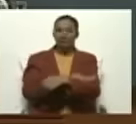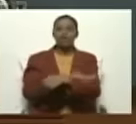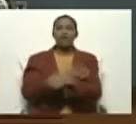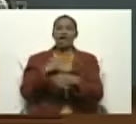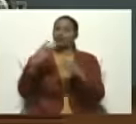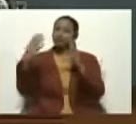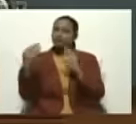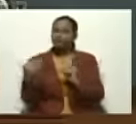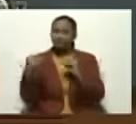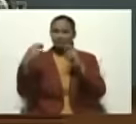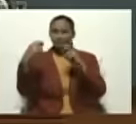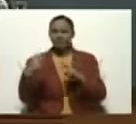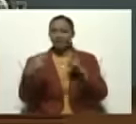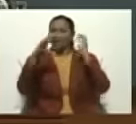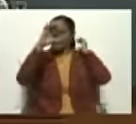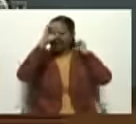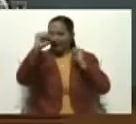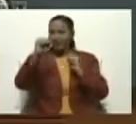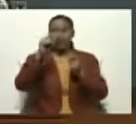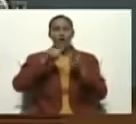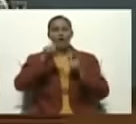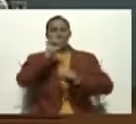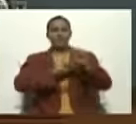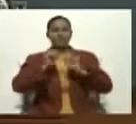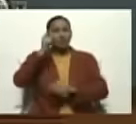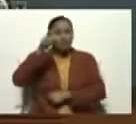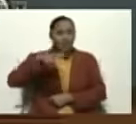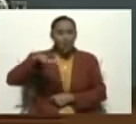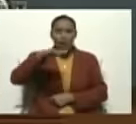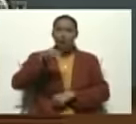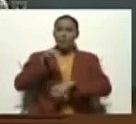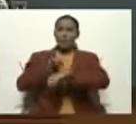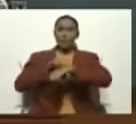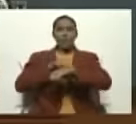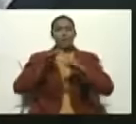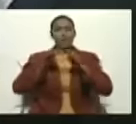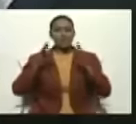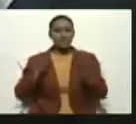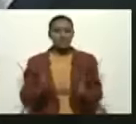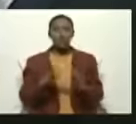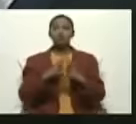embajador, nuestro defensor del pueblo, el viceministro, la Fiscalía Cubana